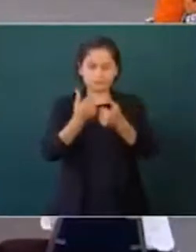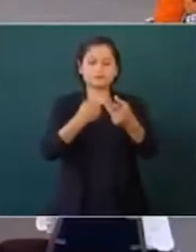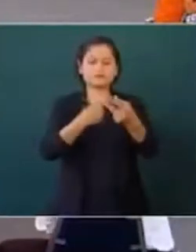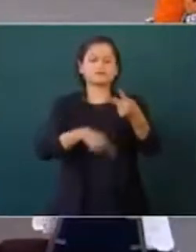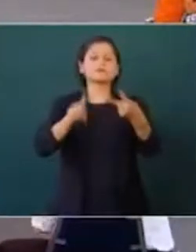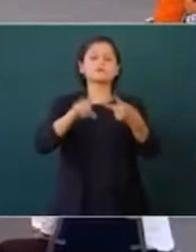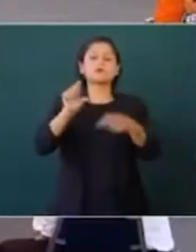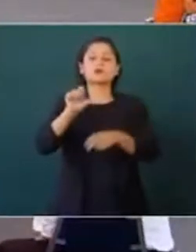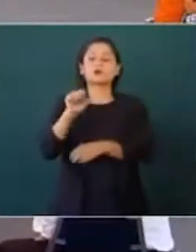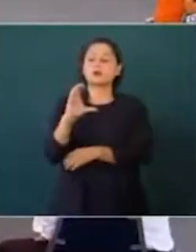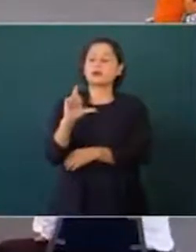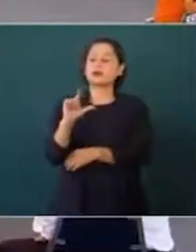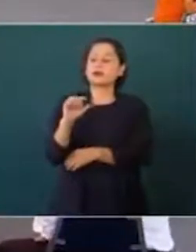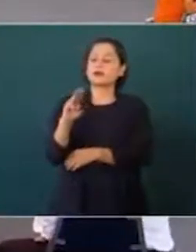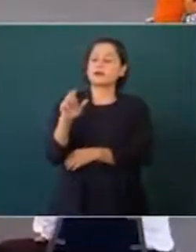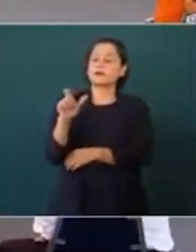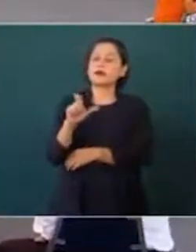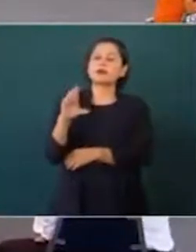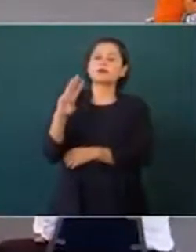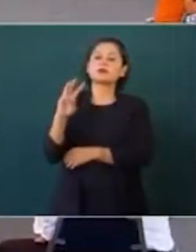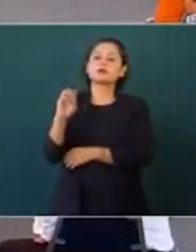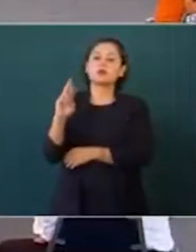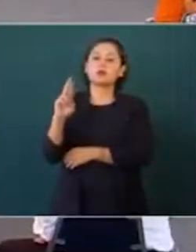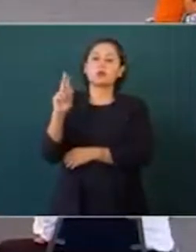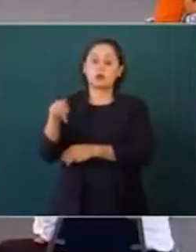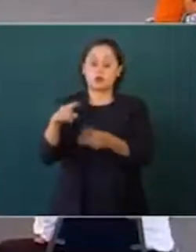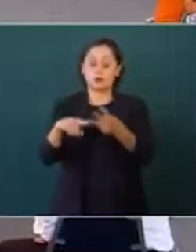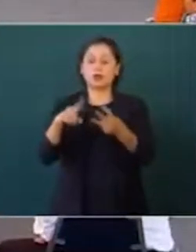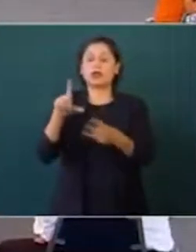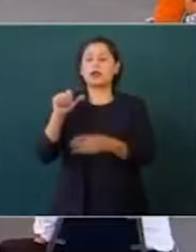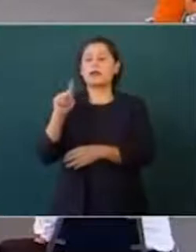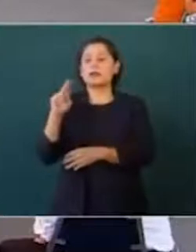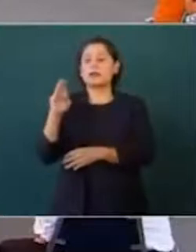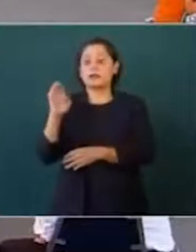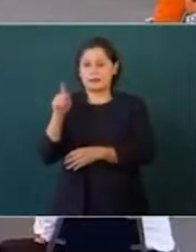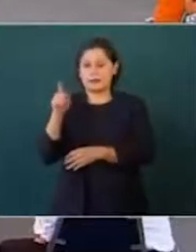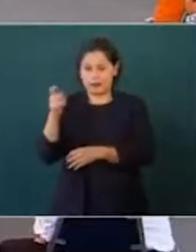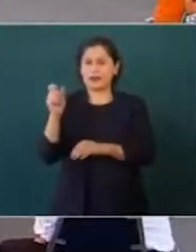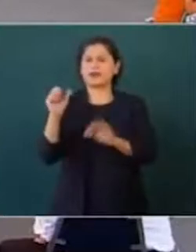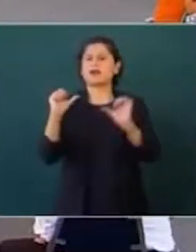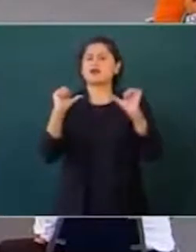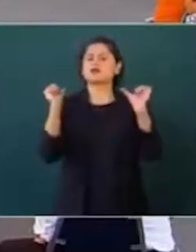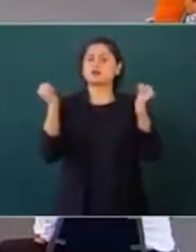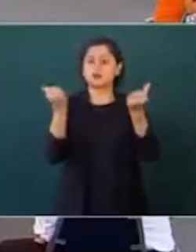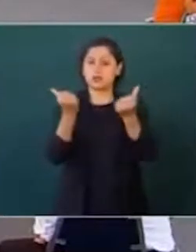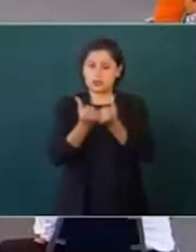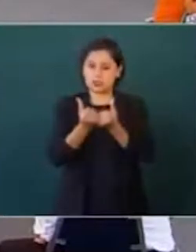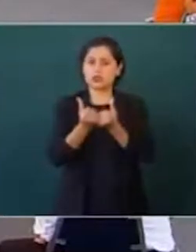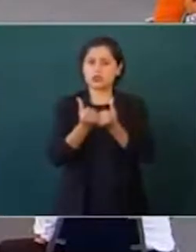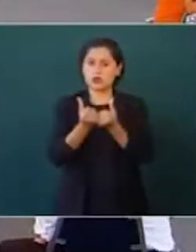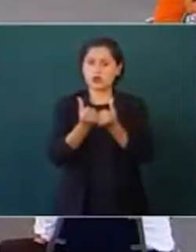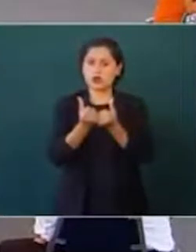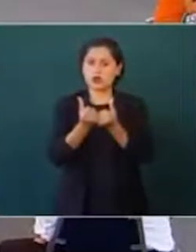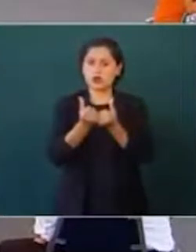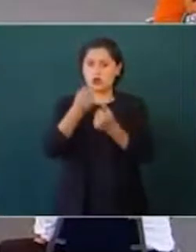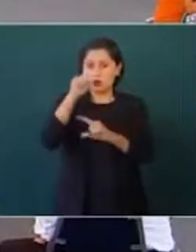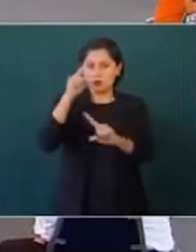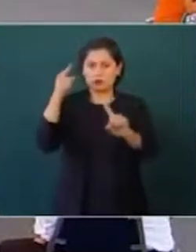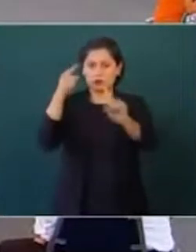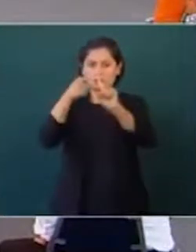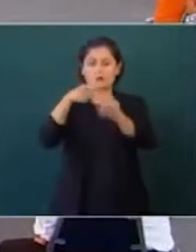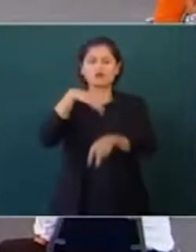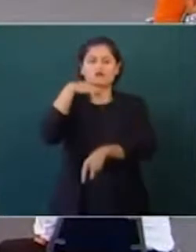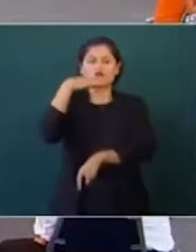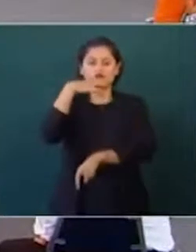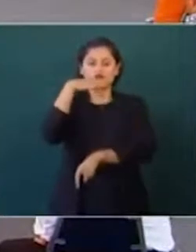Climate Works, la NET, que es la fundación por la democracia, una fundación